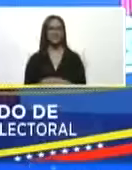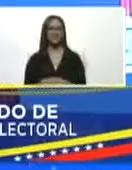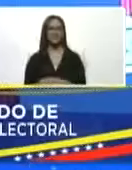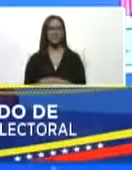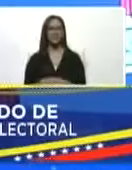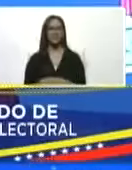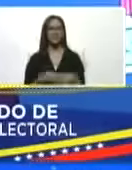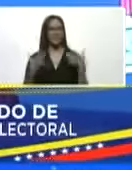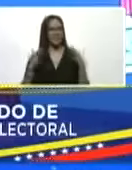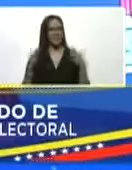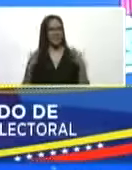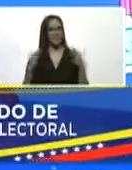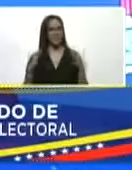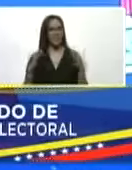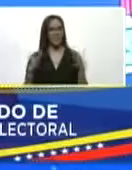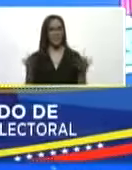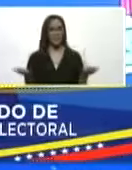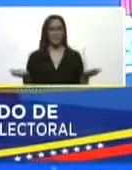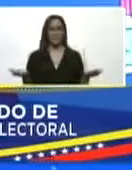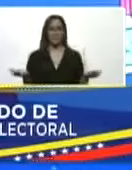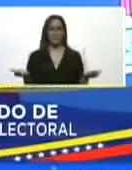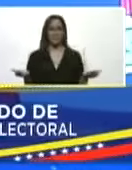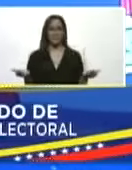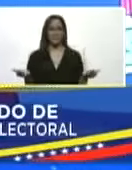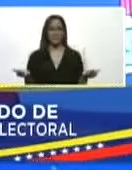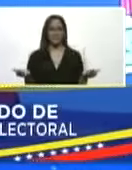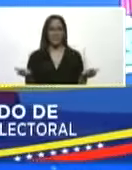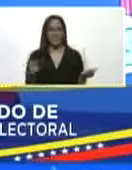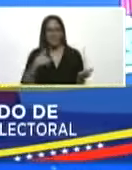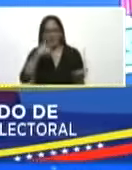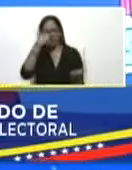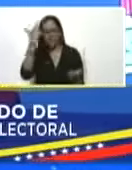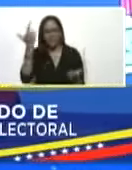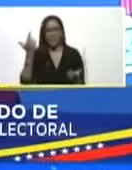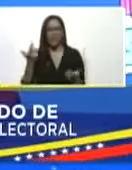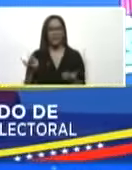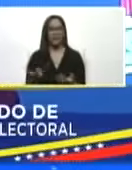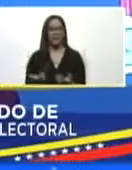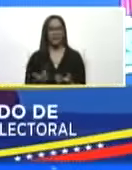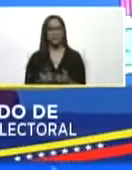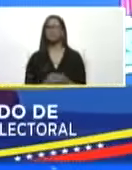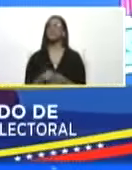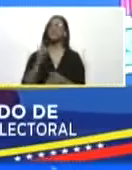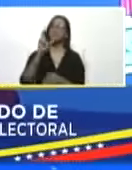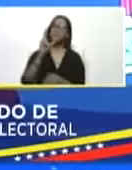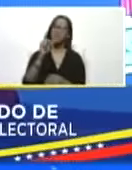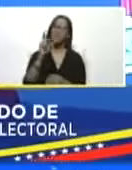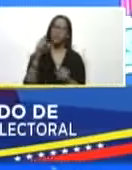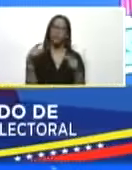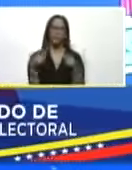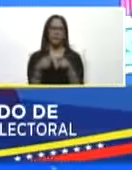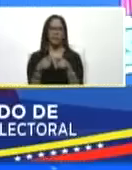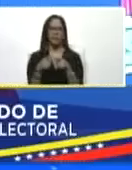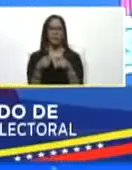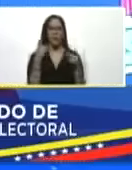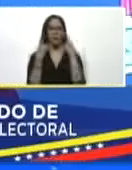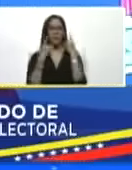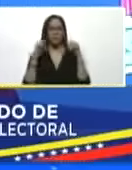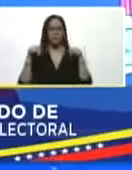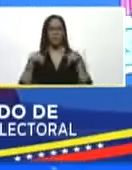Dejen los nervios, la timidez. Segundo equipo, activarse hoy